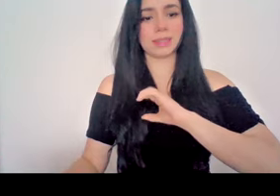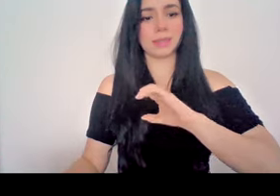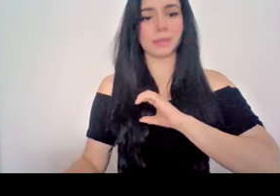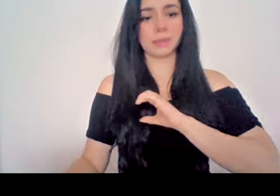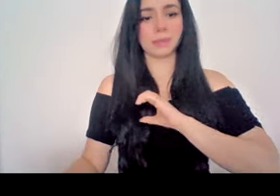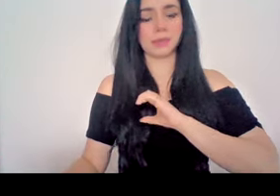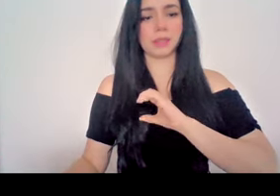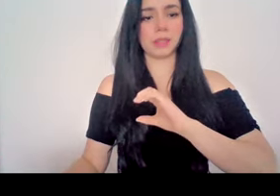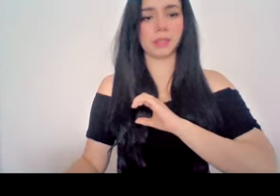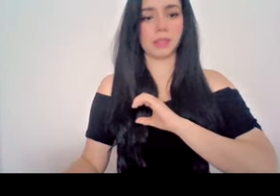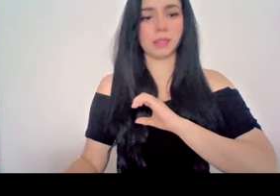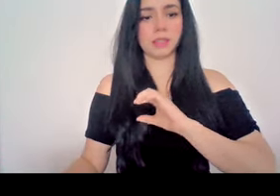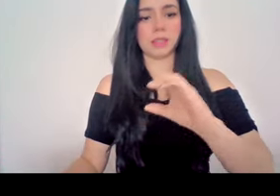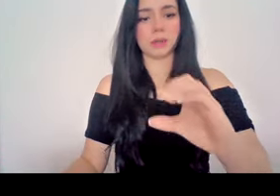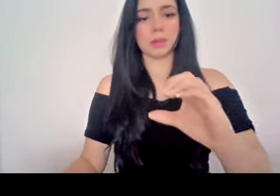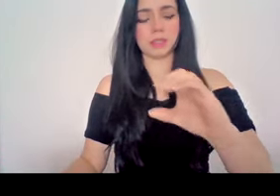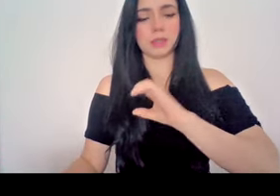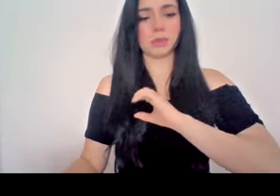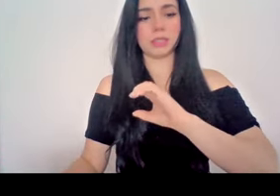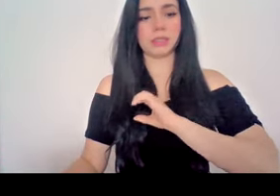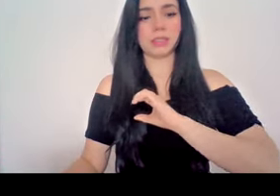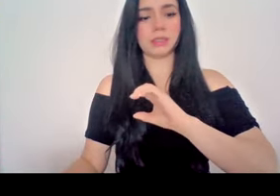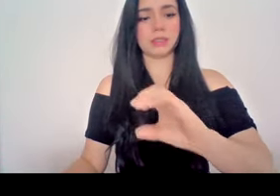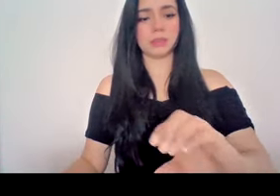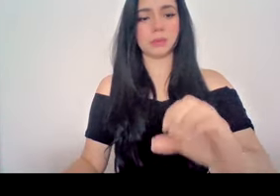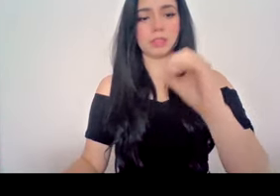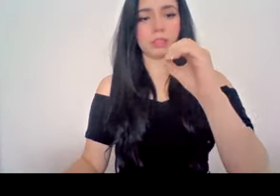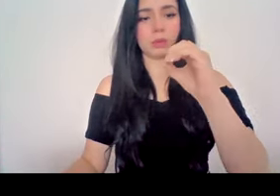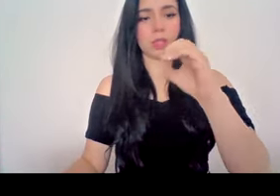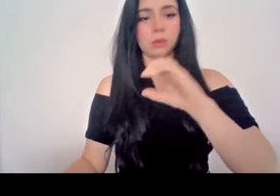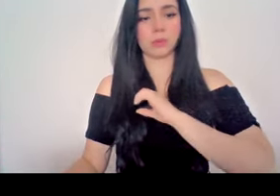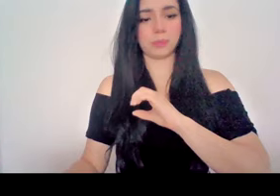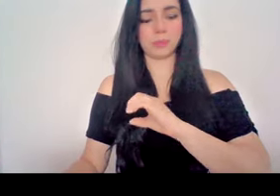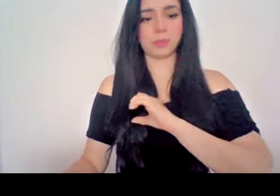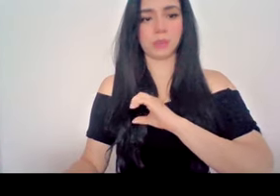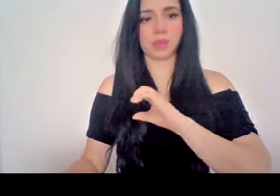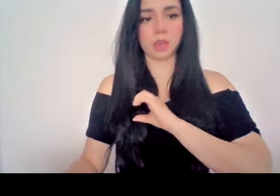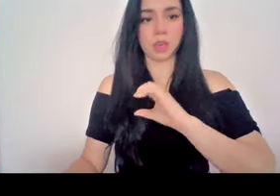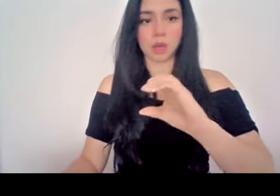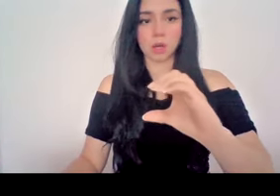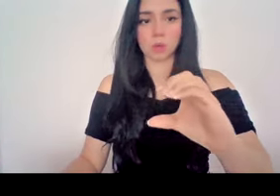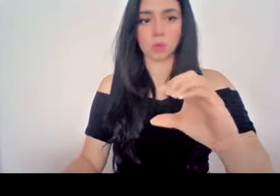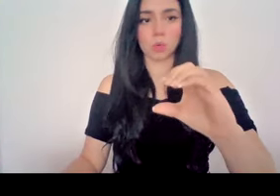una C, y vamos a hacer una C, y vamos a decir cuñado.